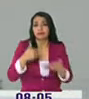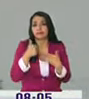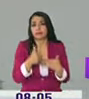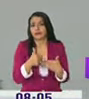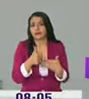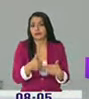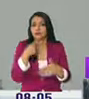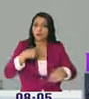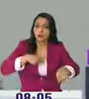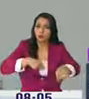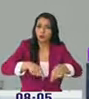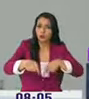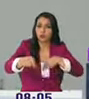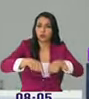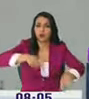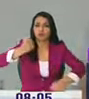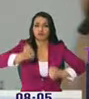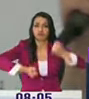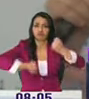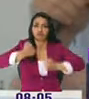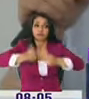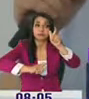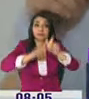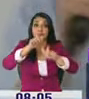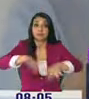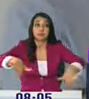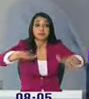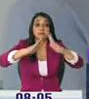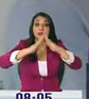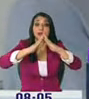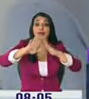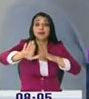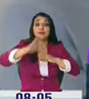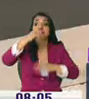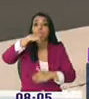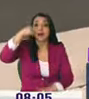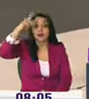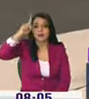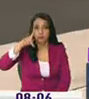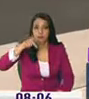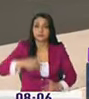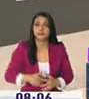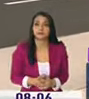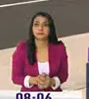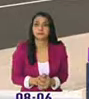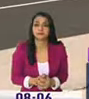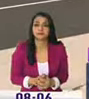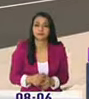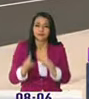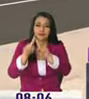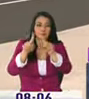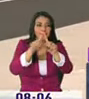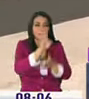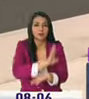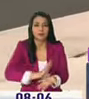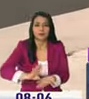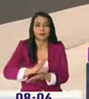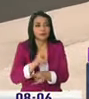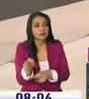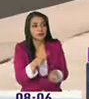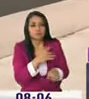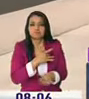circulación vehicular, sobre todo de aquellos moradores del sector de Carapungo. Los habitantes de varios sectores miran con buenos